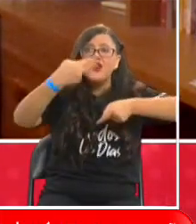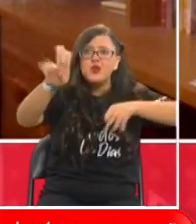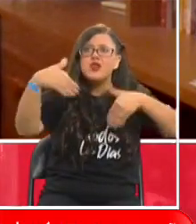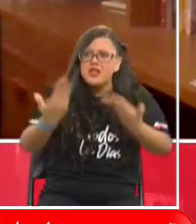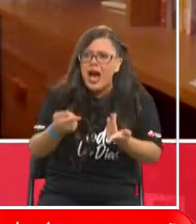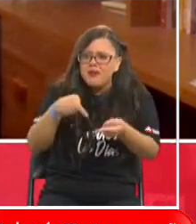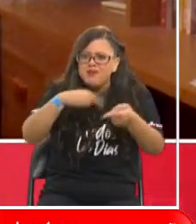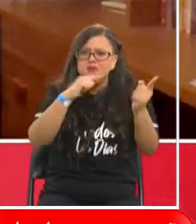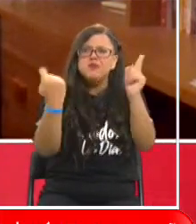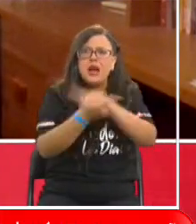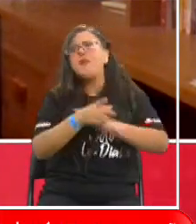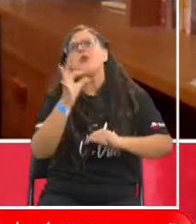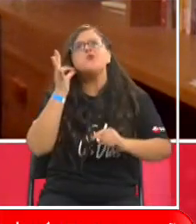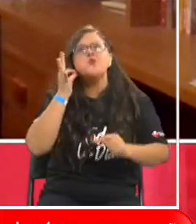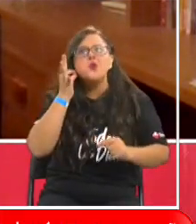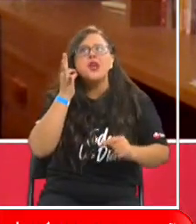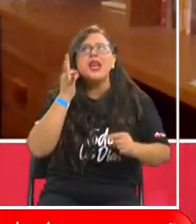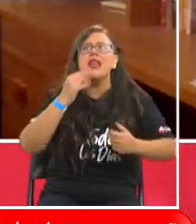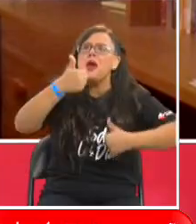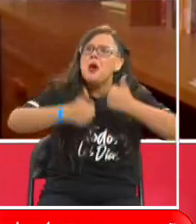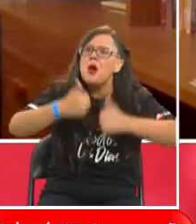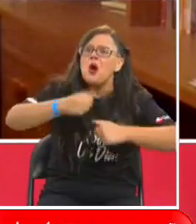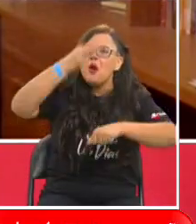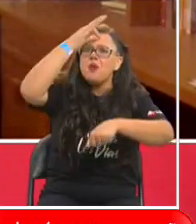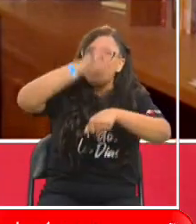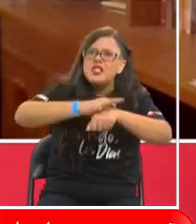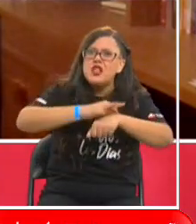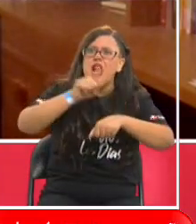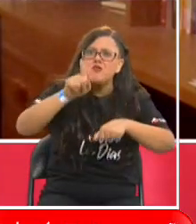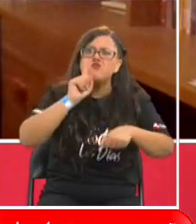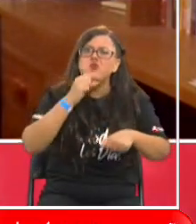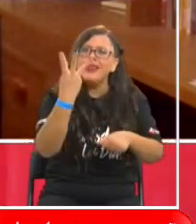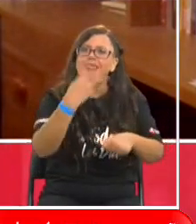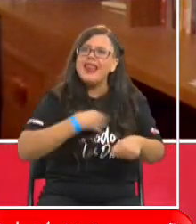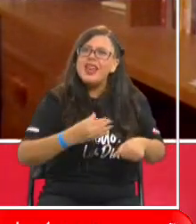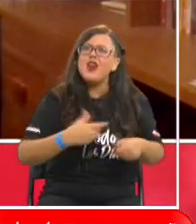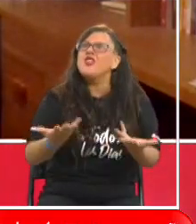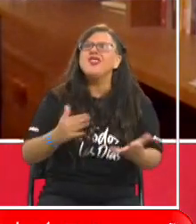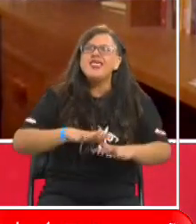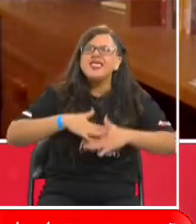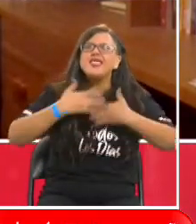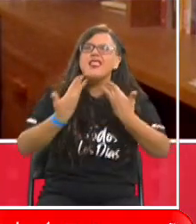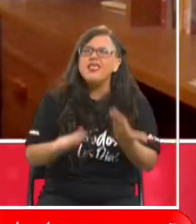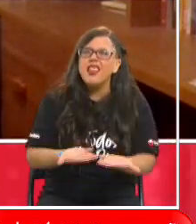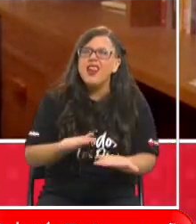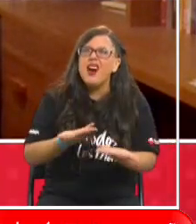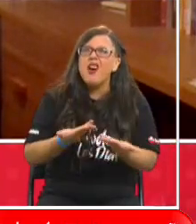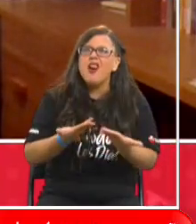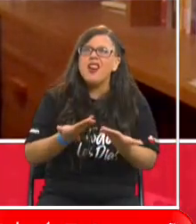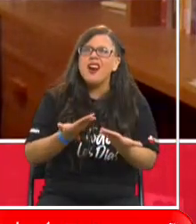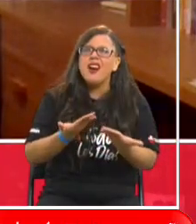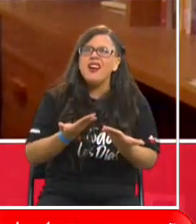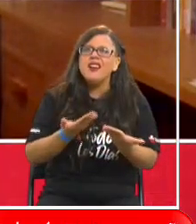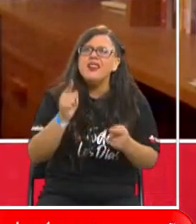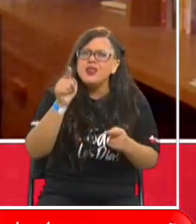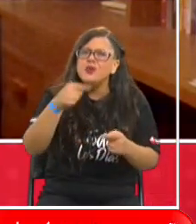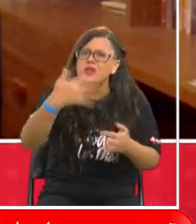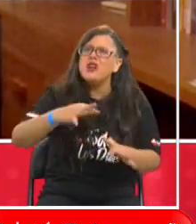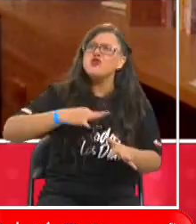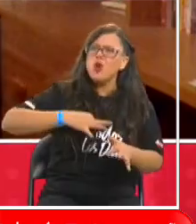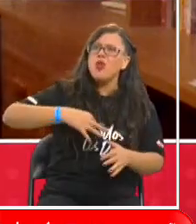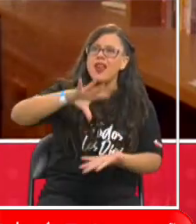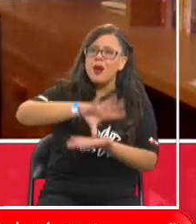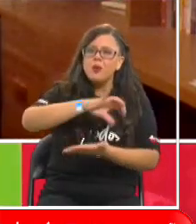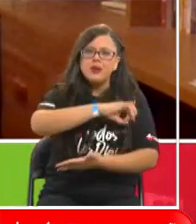hijos, una profesional, una médico. ¿Qué sientes en este momento frente a lo que estás viviendo como ciudadana de este país?